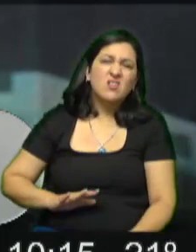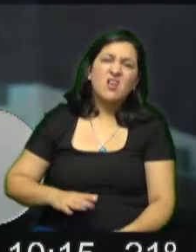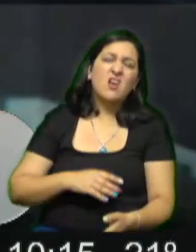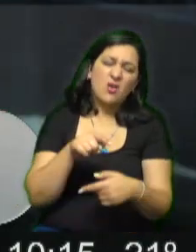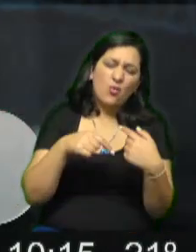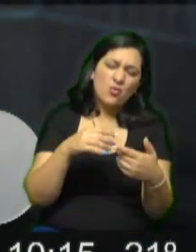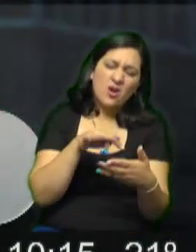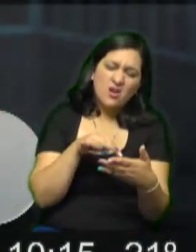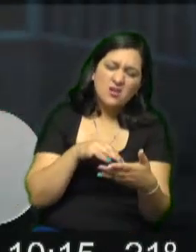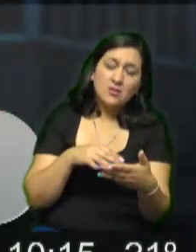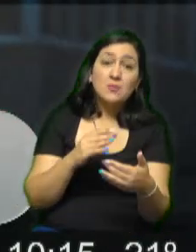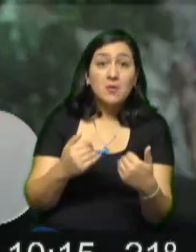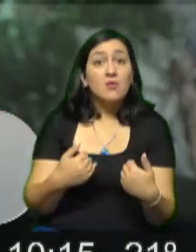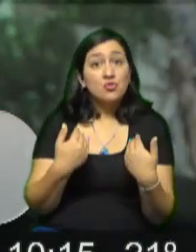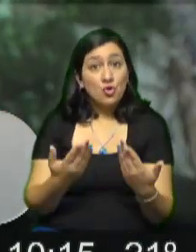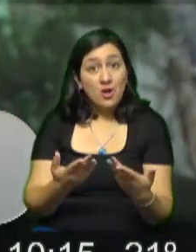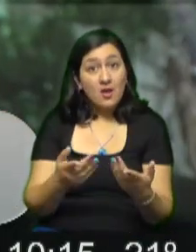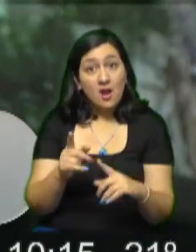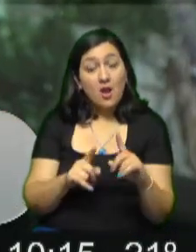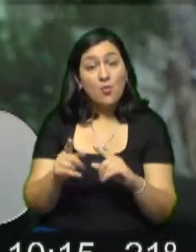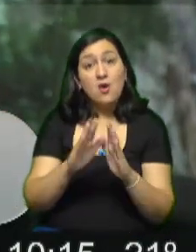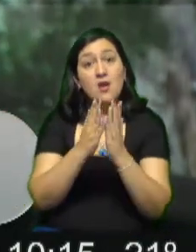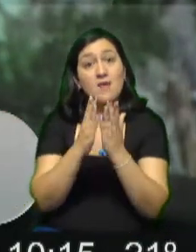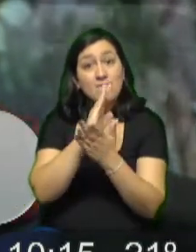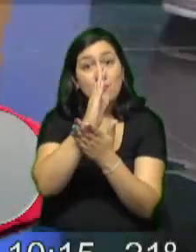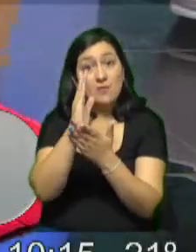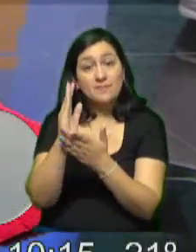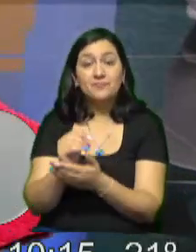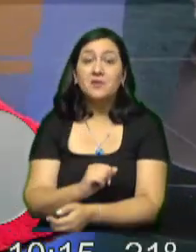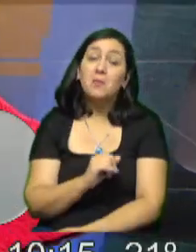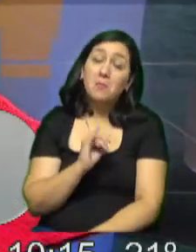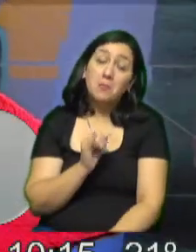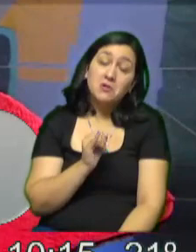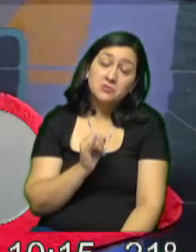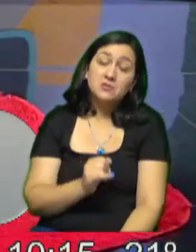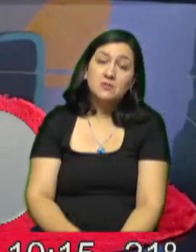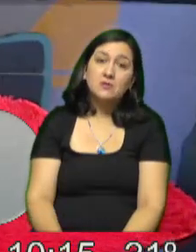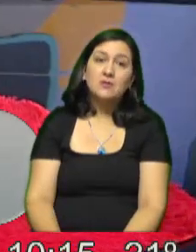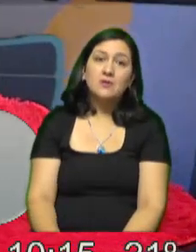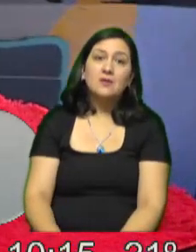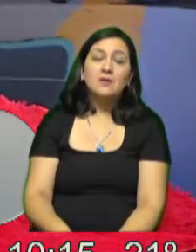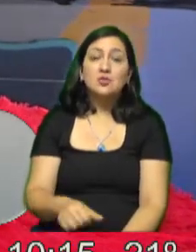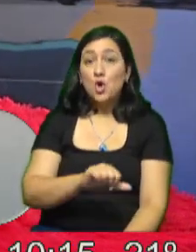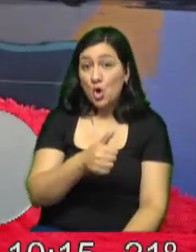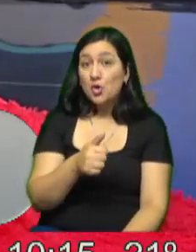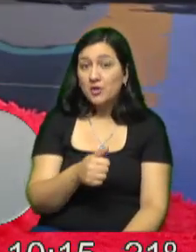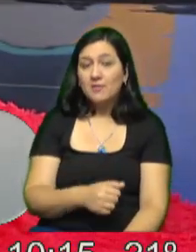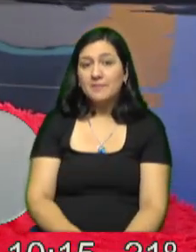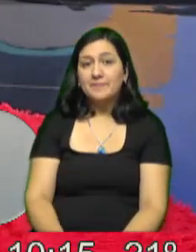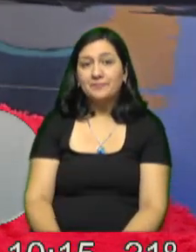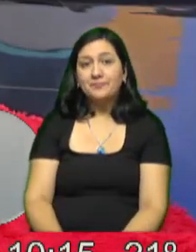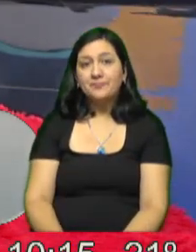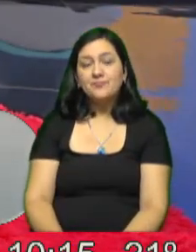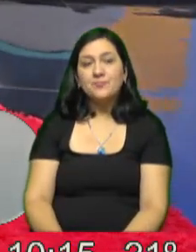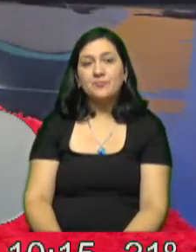todos vamos donando algún ejemplar y vamos armando una. Bueno, también eso lo logré en uno primero y después